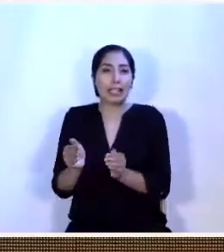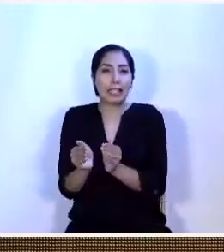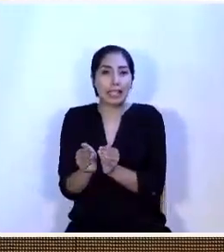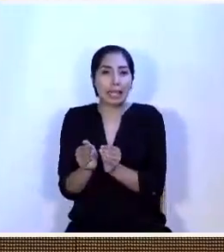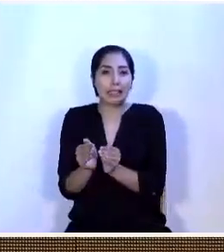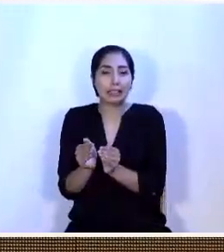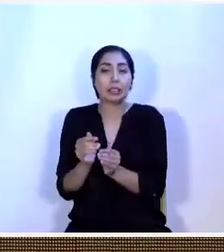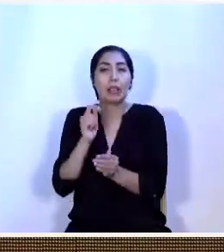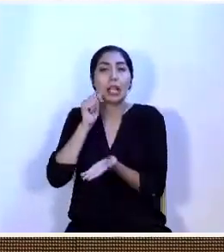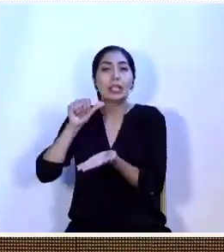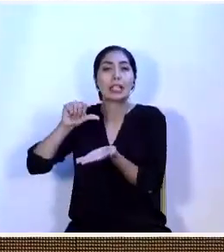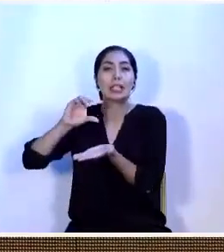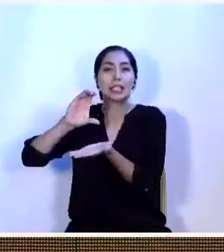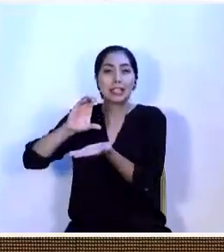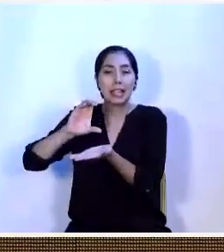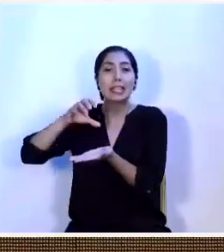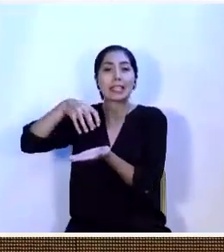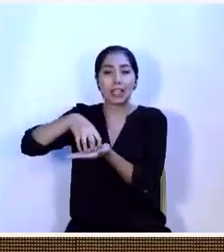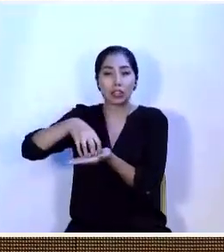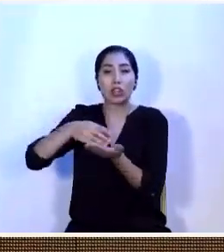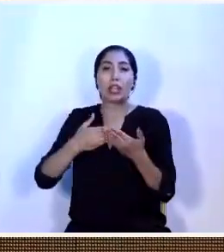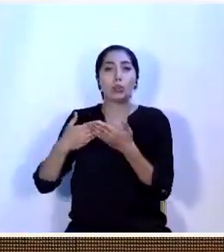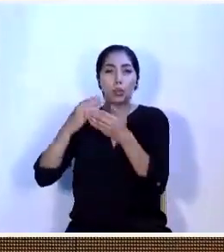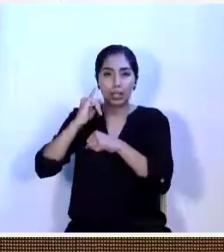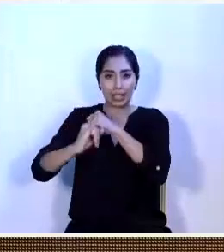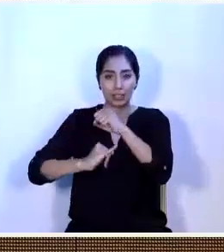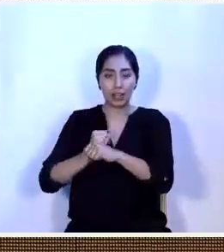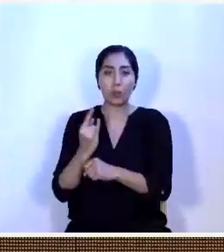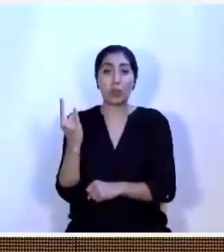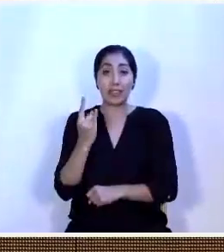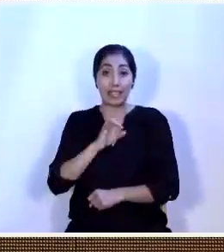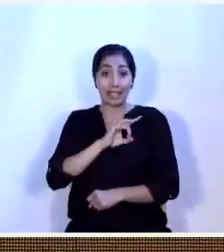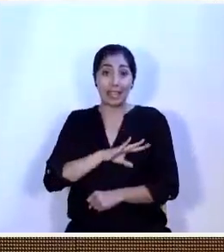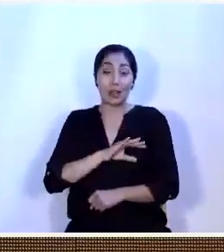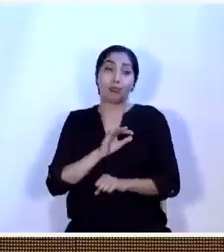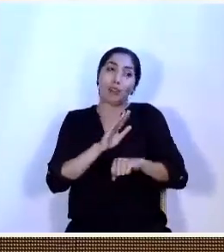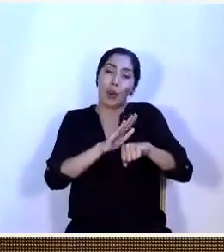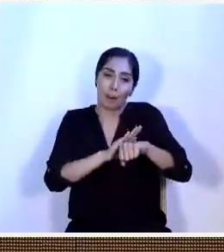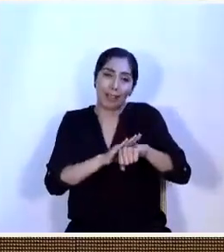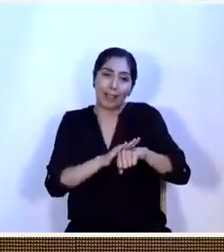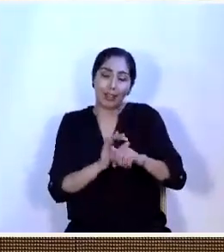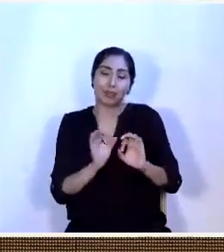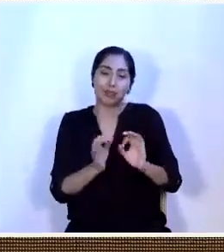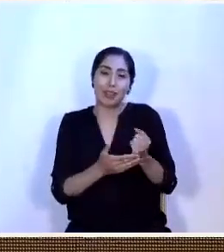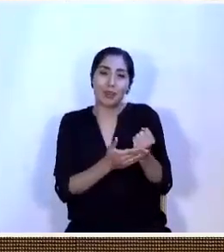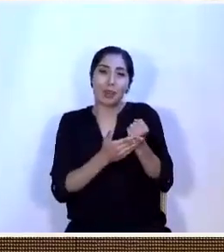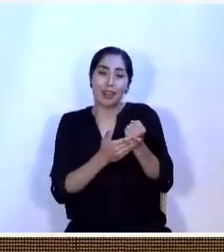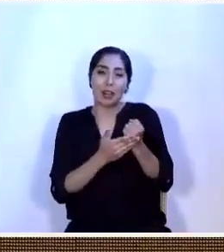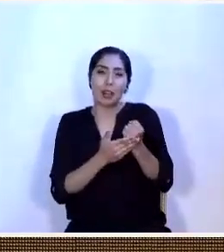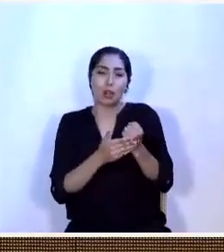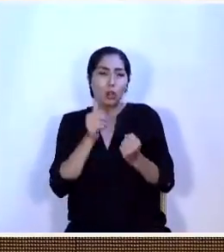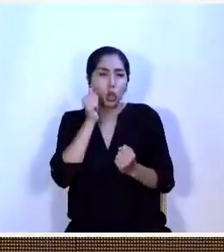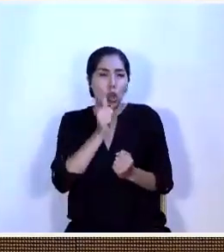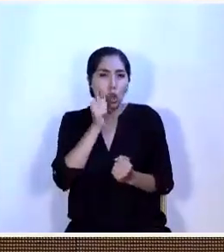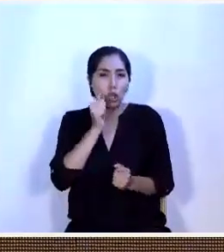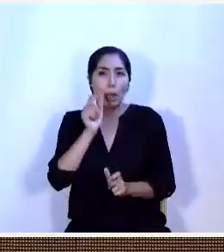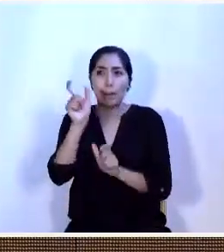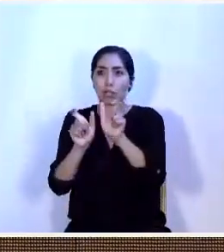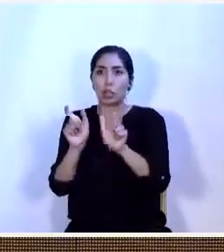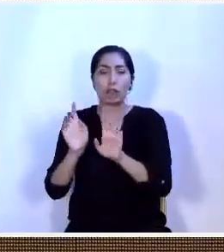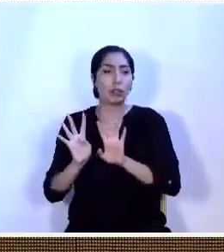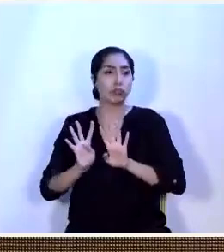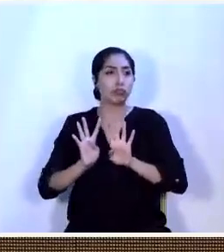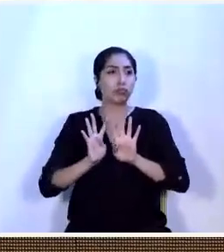Centro de Estudios Internacionales de la Universidad de Chile, que generosamente nos prestaron, y en donde todos los días va gente a plantearnos sus inquietudes, a darnos un saludo,